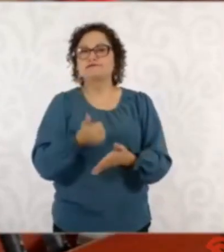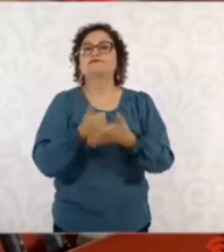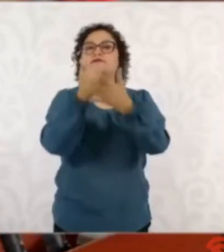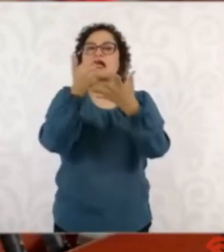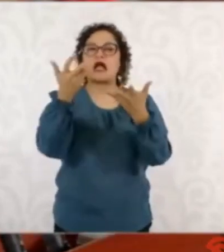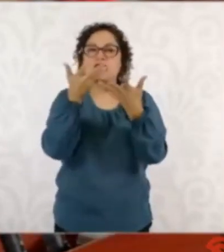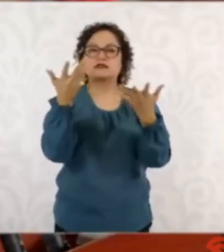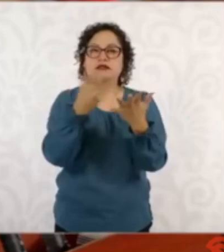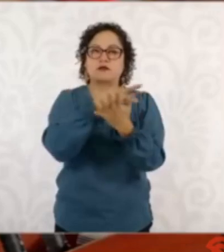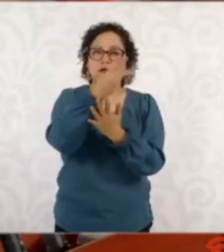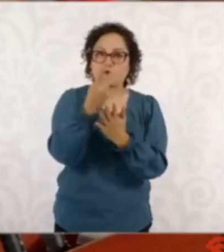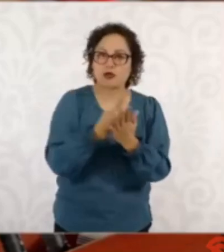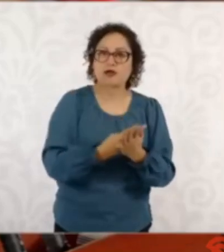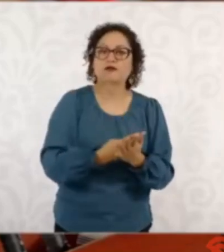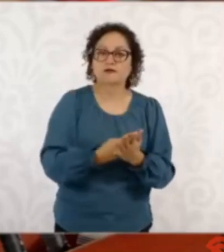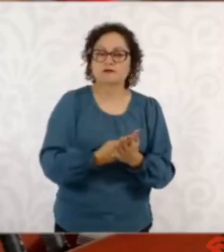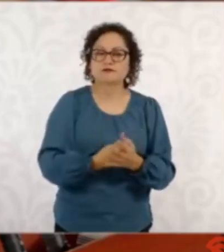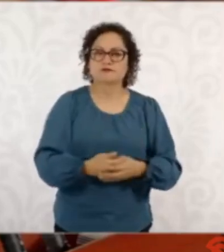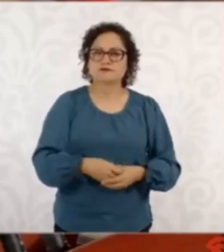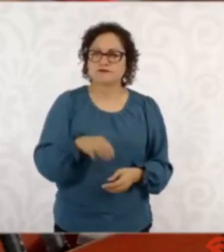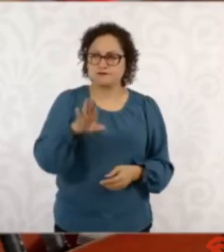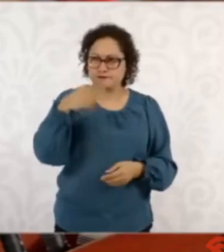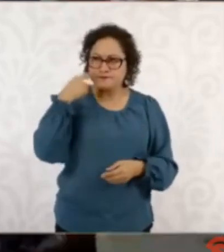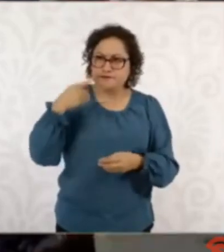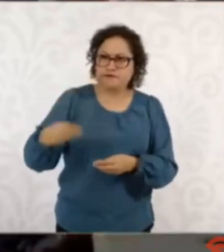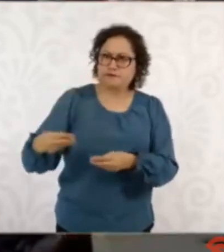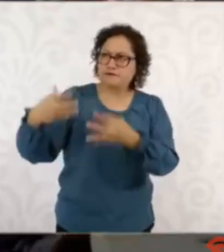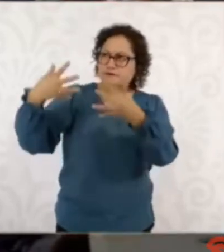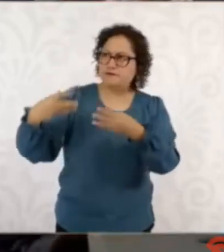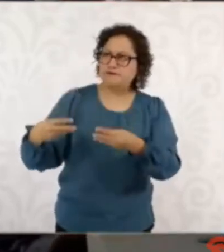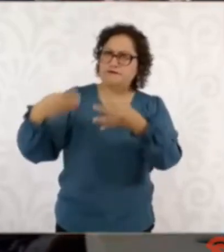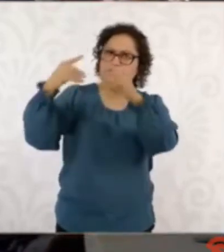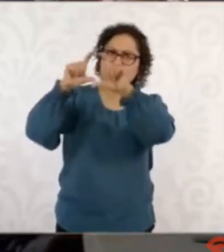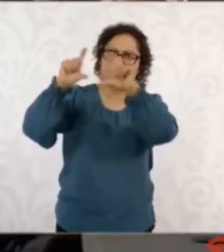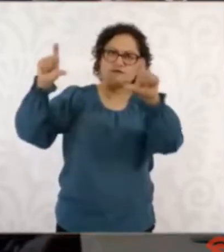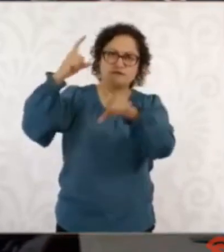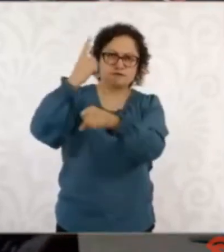Y fíjense, dice, ponte el primero, desde el primero para que…